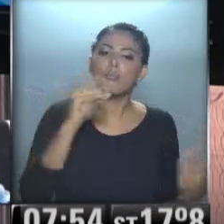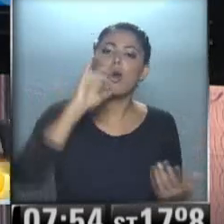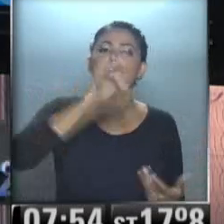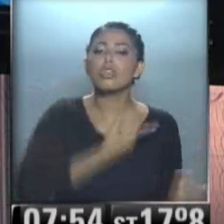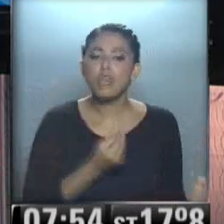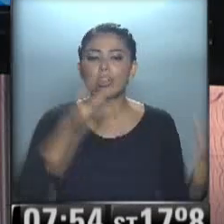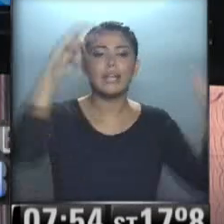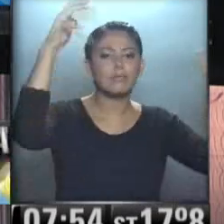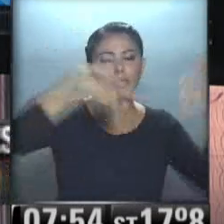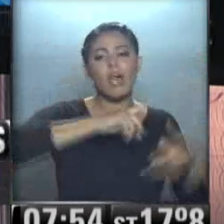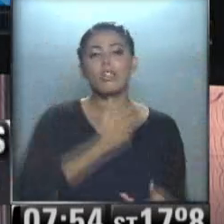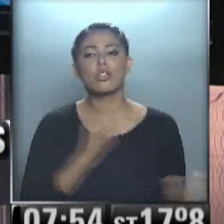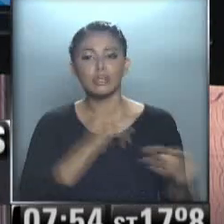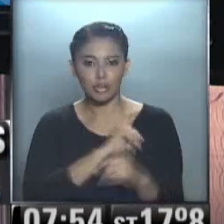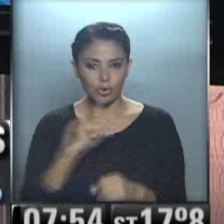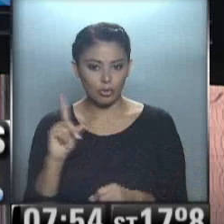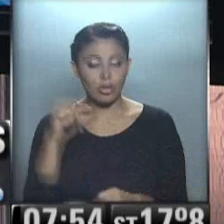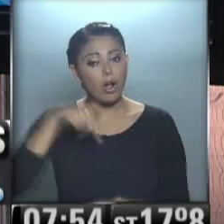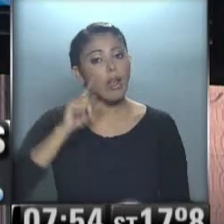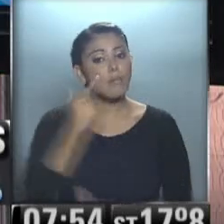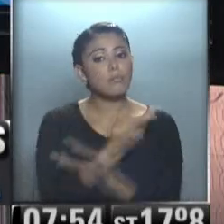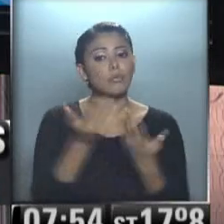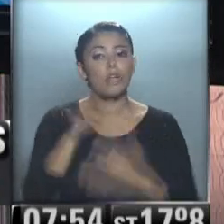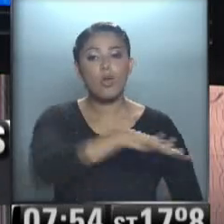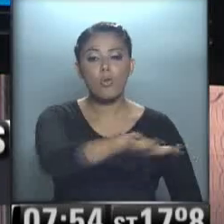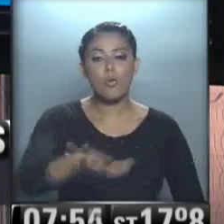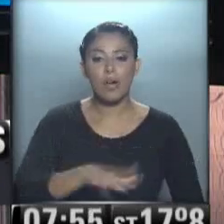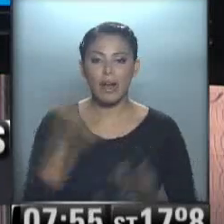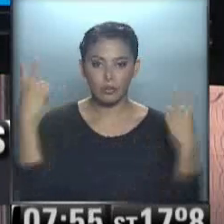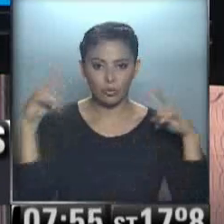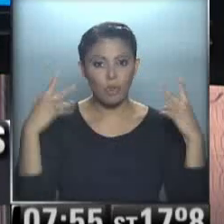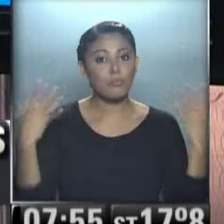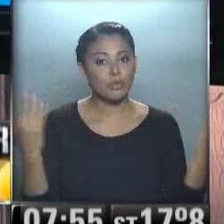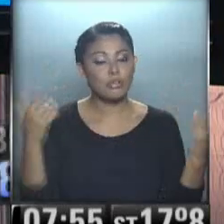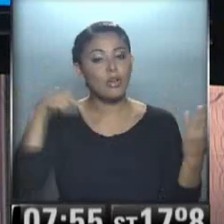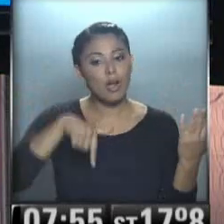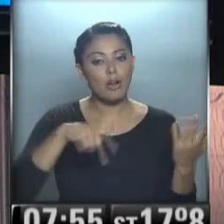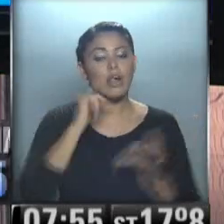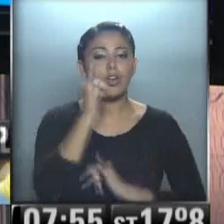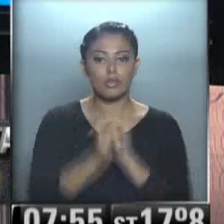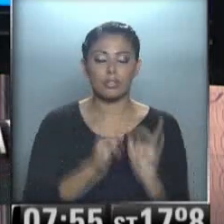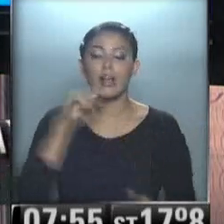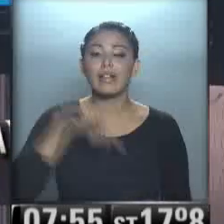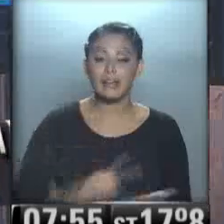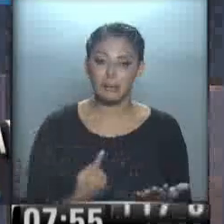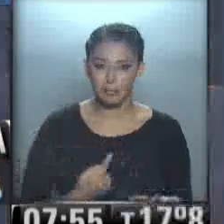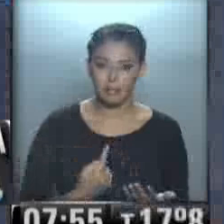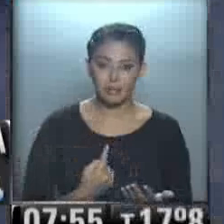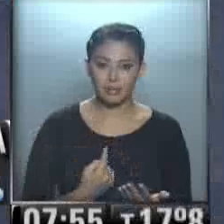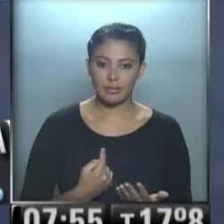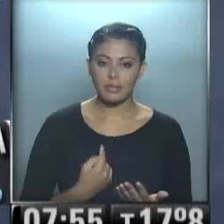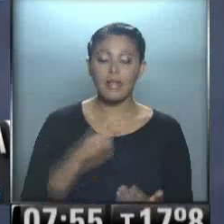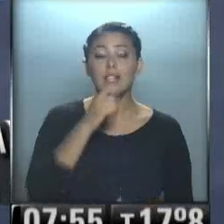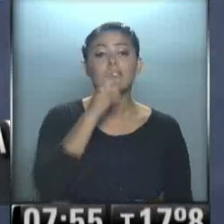dónde va a llover y dónde no, nos vamos a las zonas turísticas. Y para ello, antes repasamos que en la ciudad de Buenos Aires,